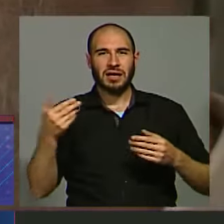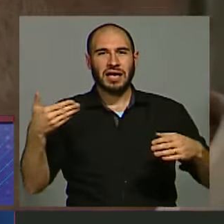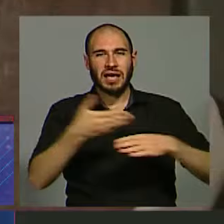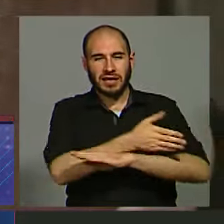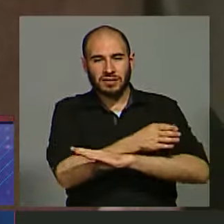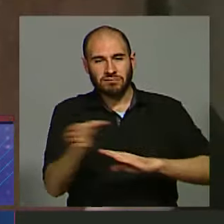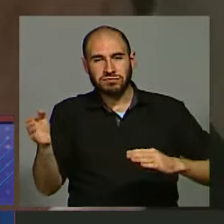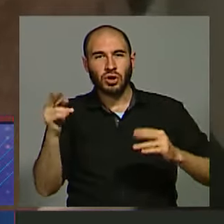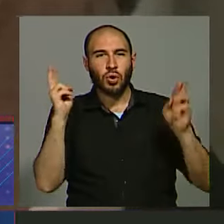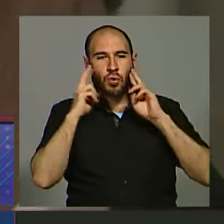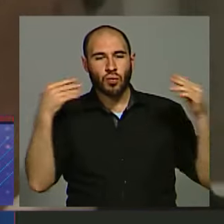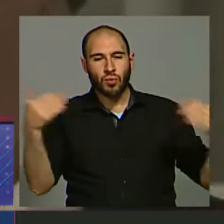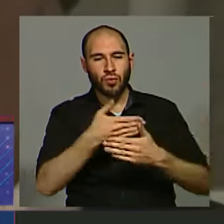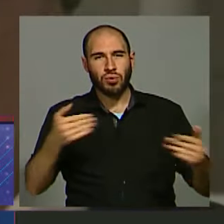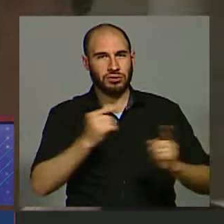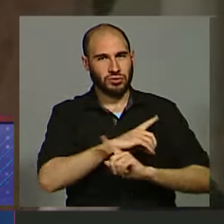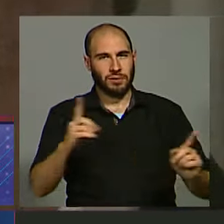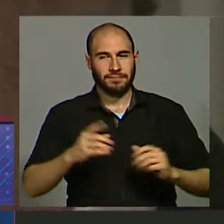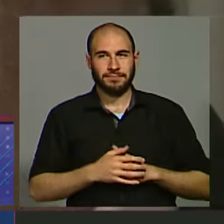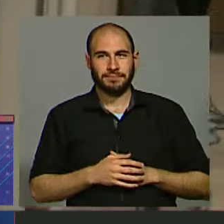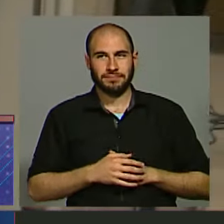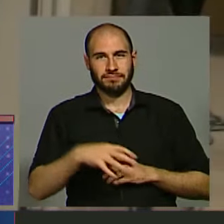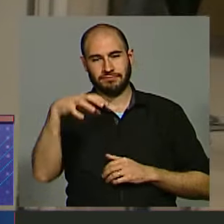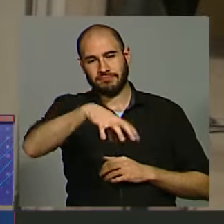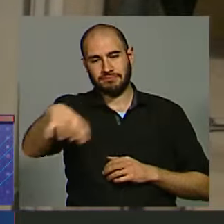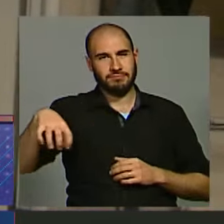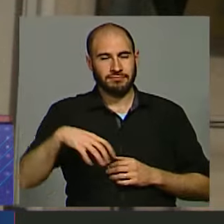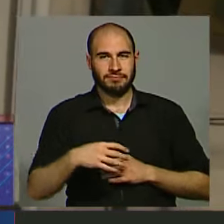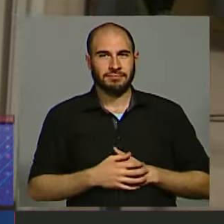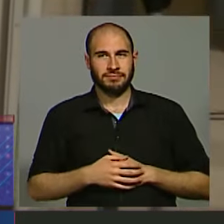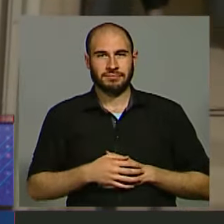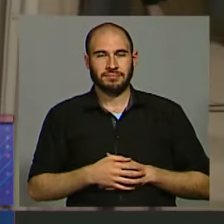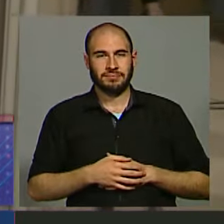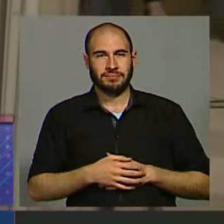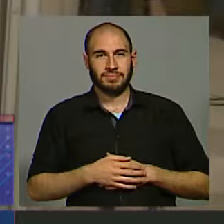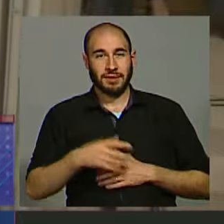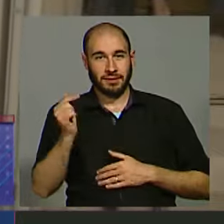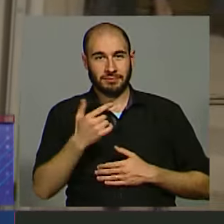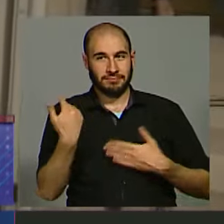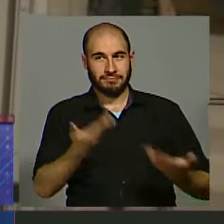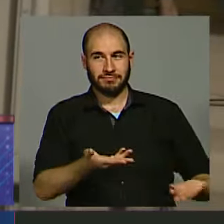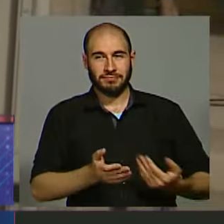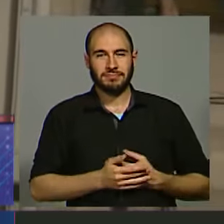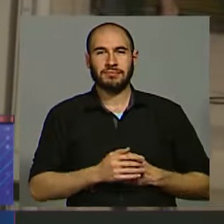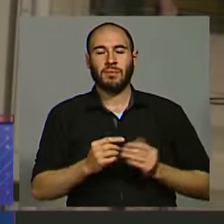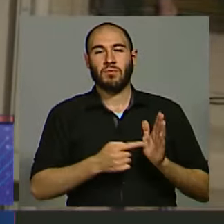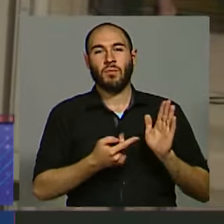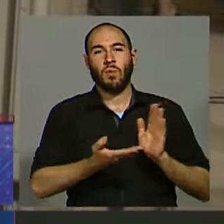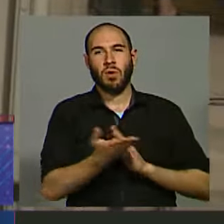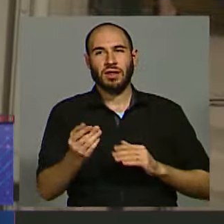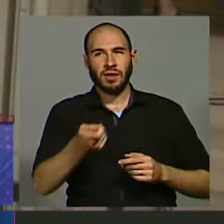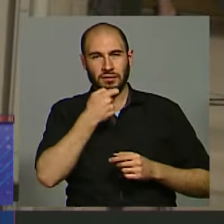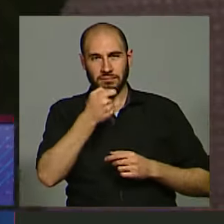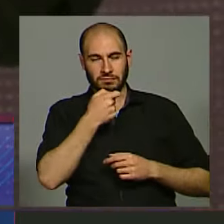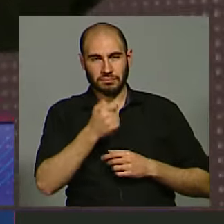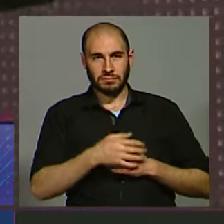el egreso del sonido, uh-huh, de cada recinto, ¿no? Vamos, los invitamos a compartir con nosotros la